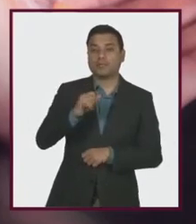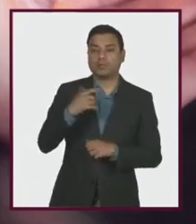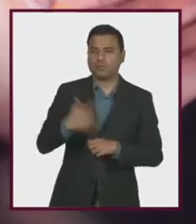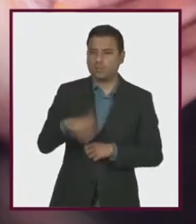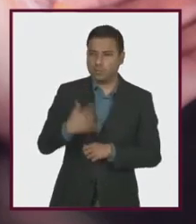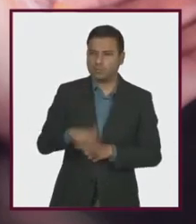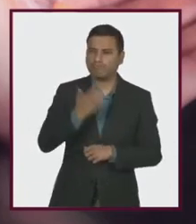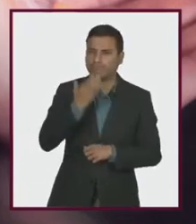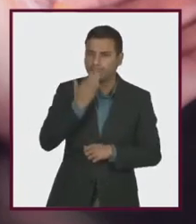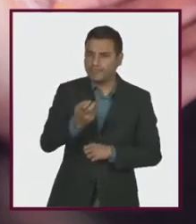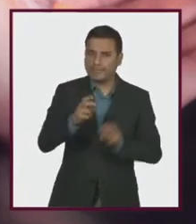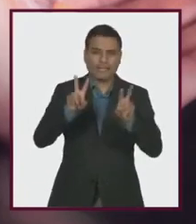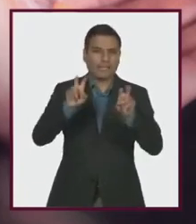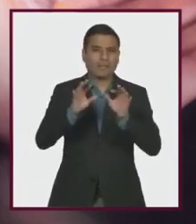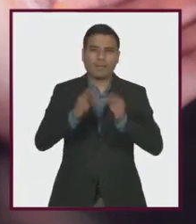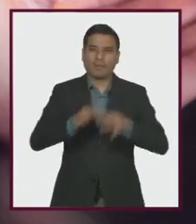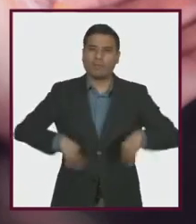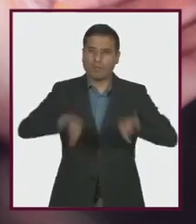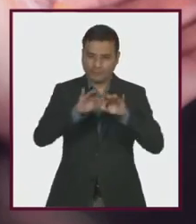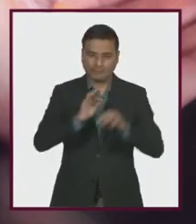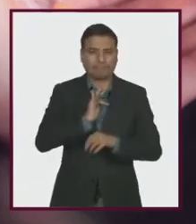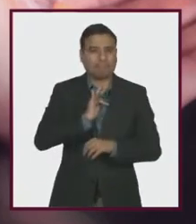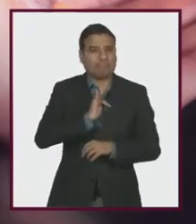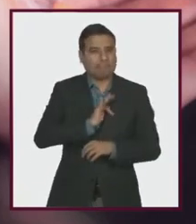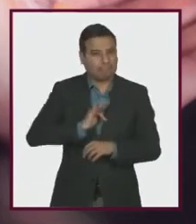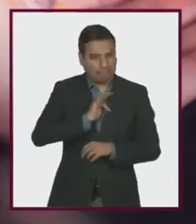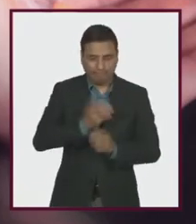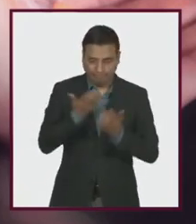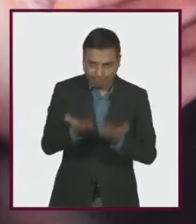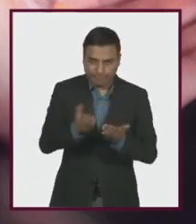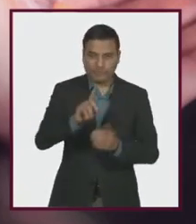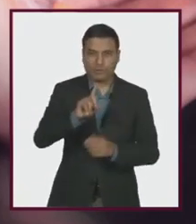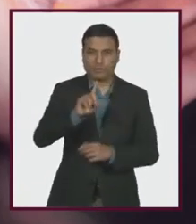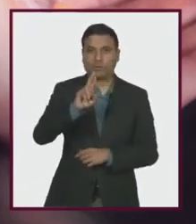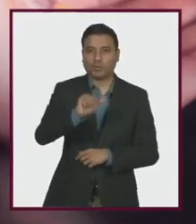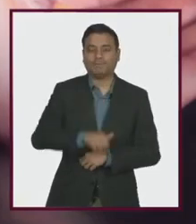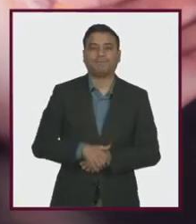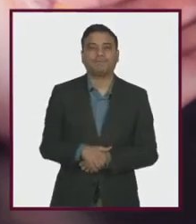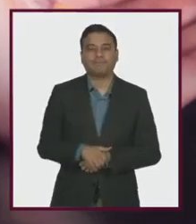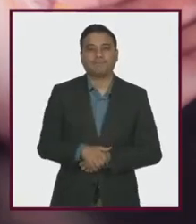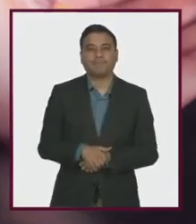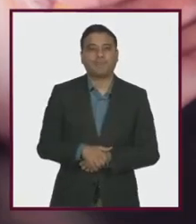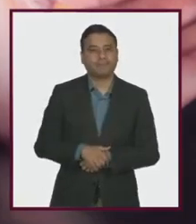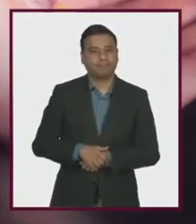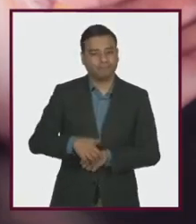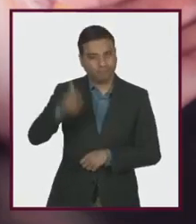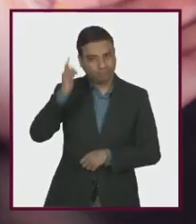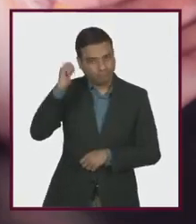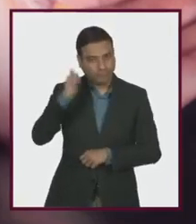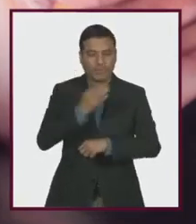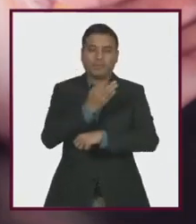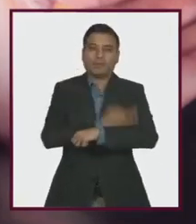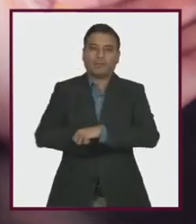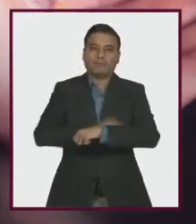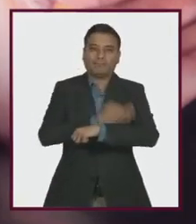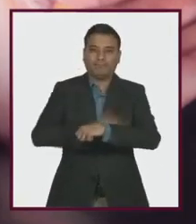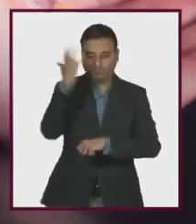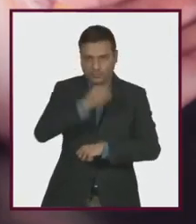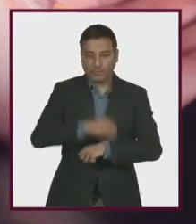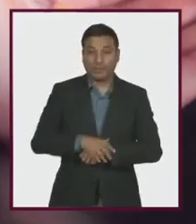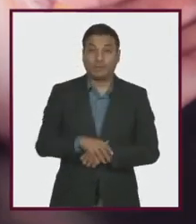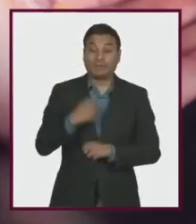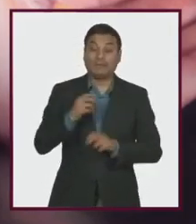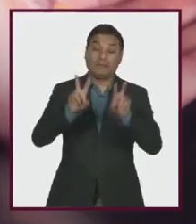están abordando estos temas. Felicidades, doctora. Buena y bendecida tarde. Tema muy delicado. La mayoría de los padres de